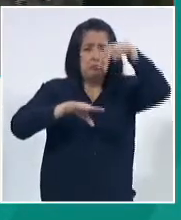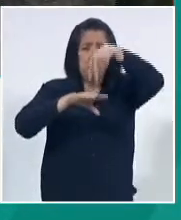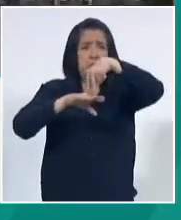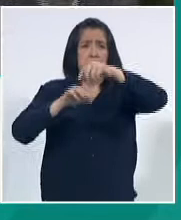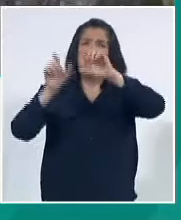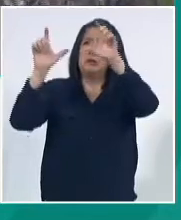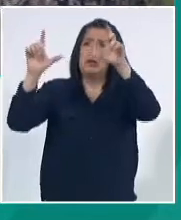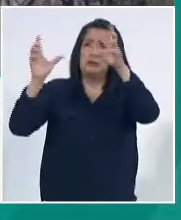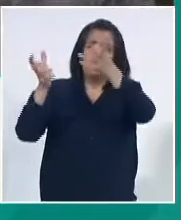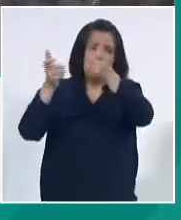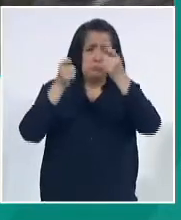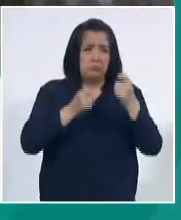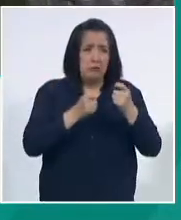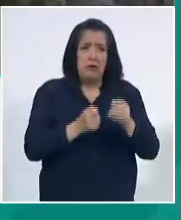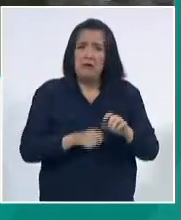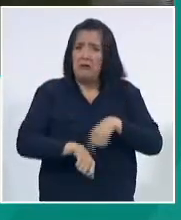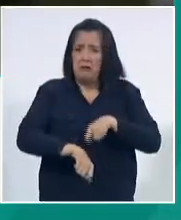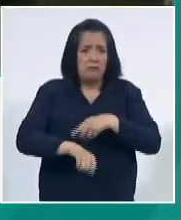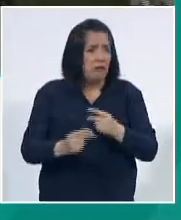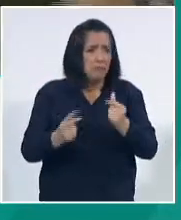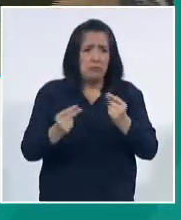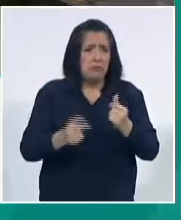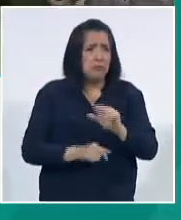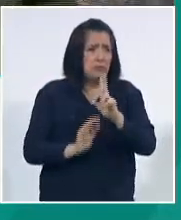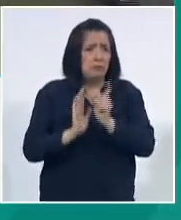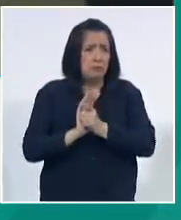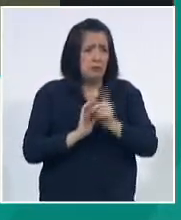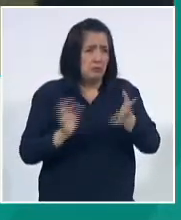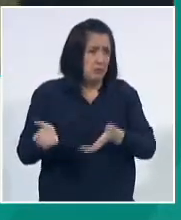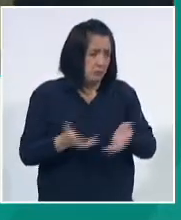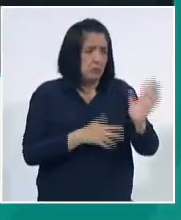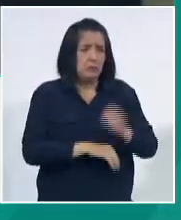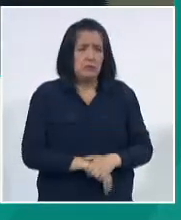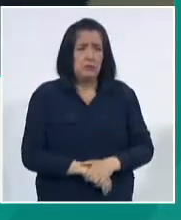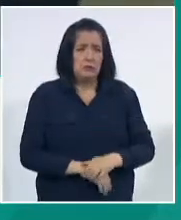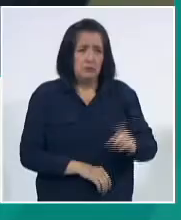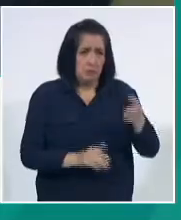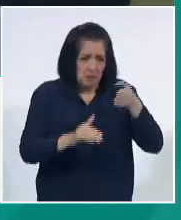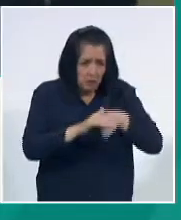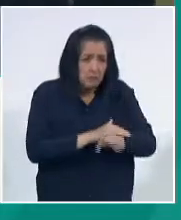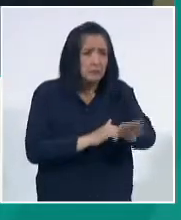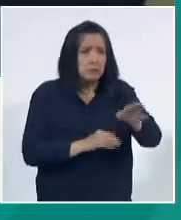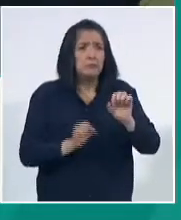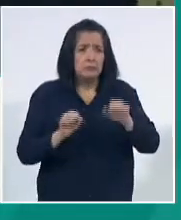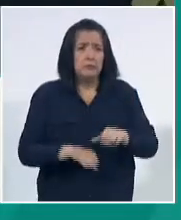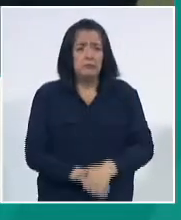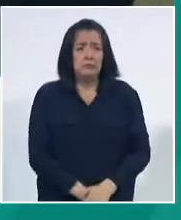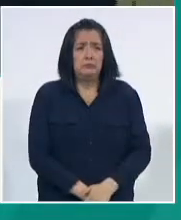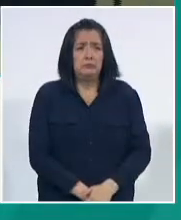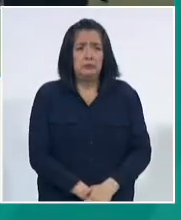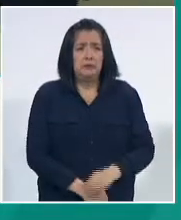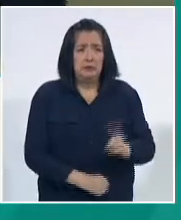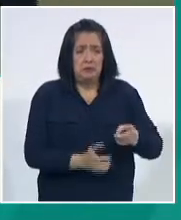sacan el televisor, no demoraron ni 3 minutos. Ahí vemos que se lo llevan. Llevan allá por ese mismo agujero, por ese mismo agujero lo sacan. Exacto, le